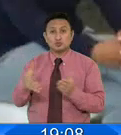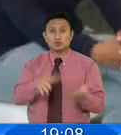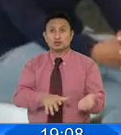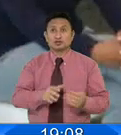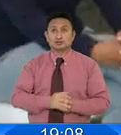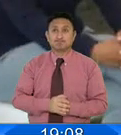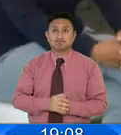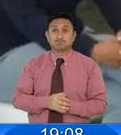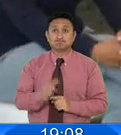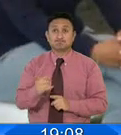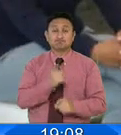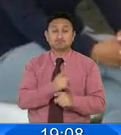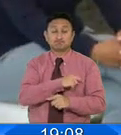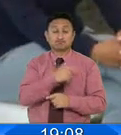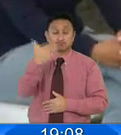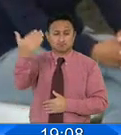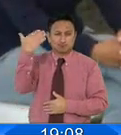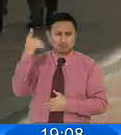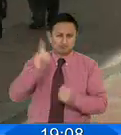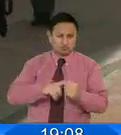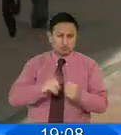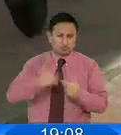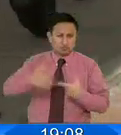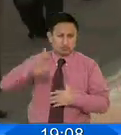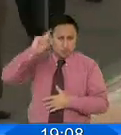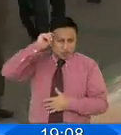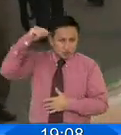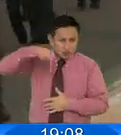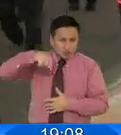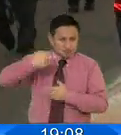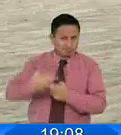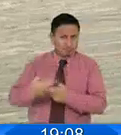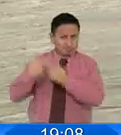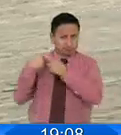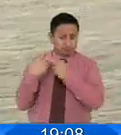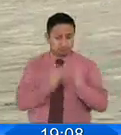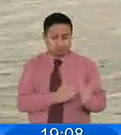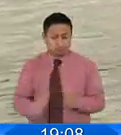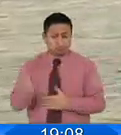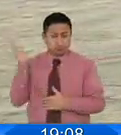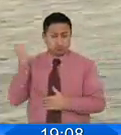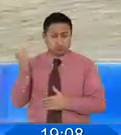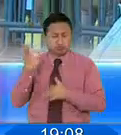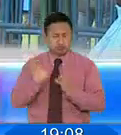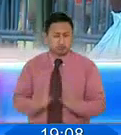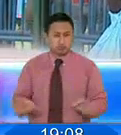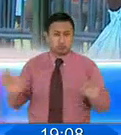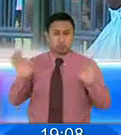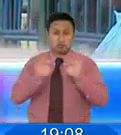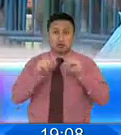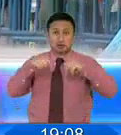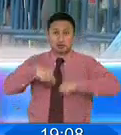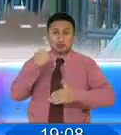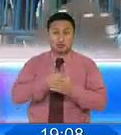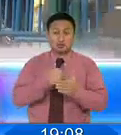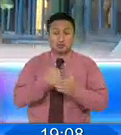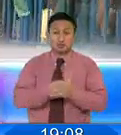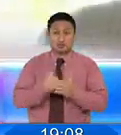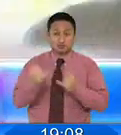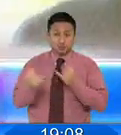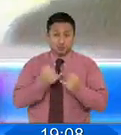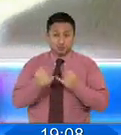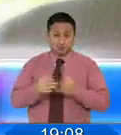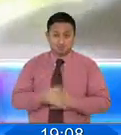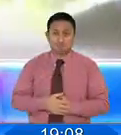esto que el alcalde de Quito recordó que la responsabilidad, el orden y la disciplina son importantes en la lucha contra este virus.